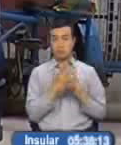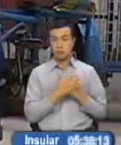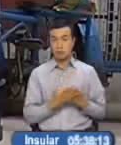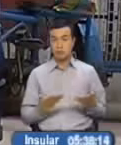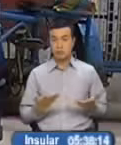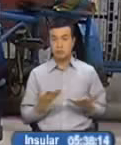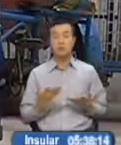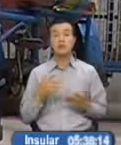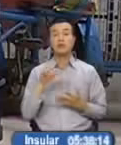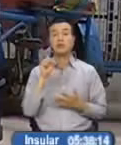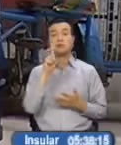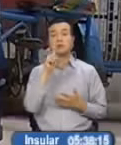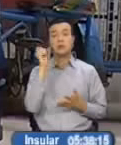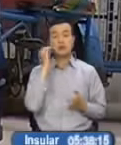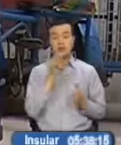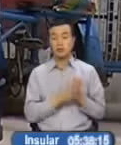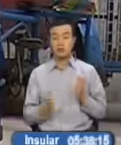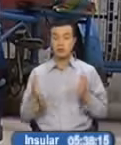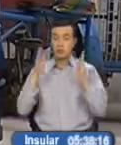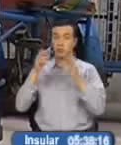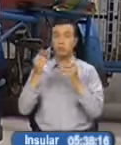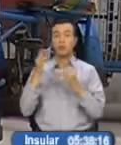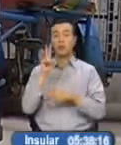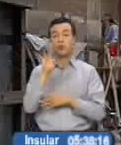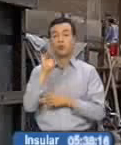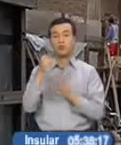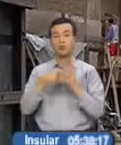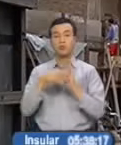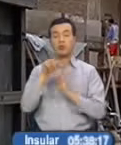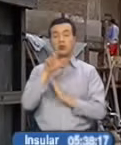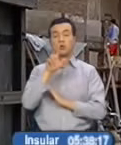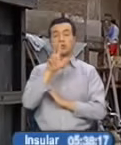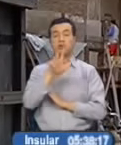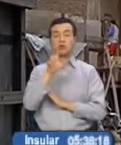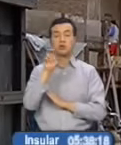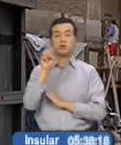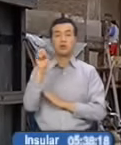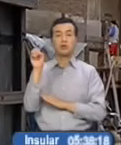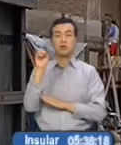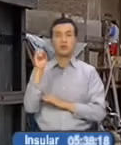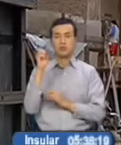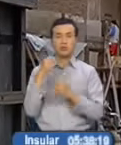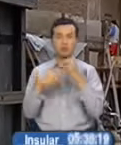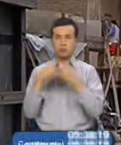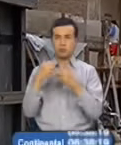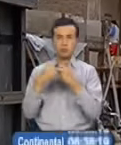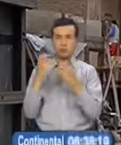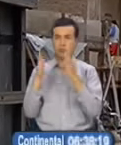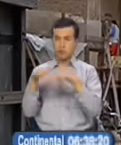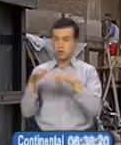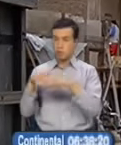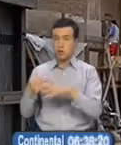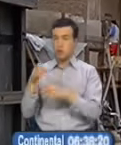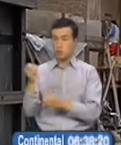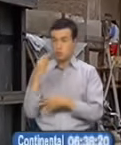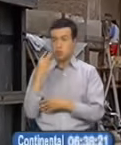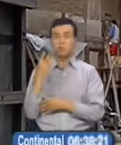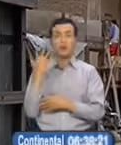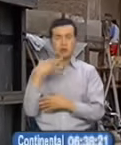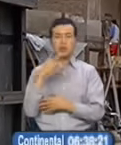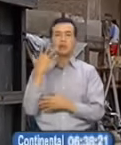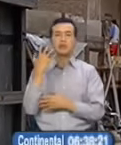determinando que en estos 100 días se asistió a un total de 28.657 siniestros reportados. De esa cantidad, se concluyó